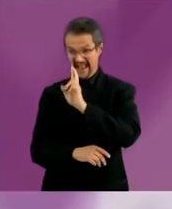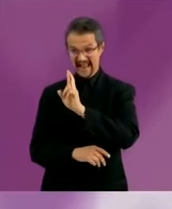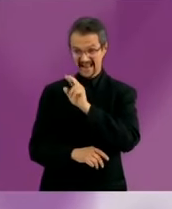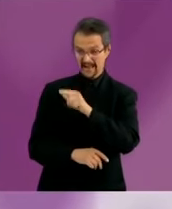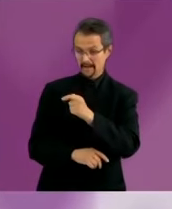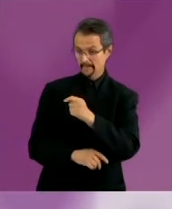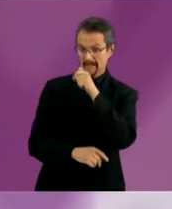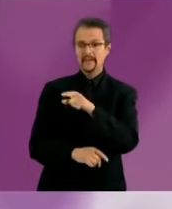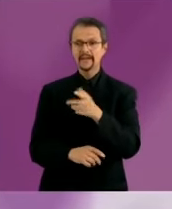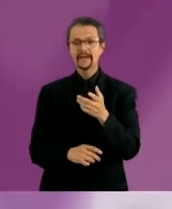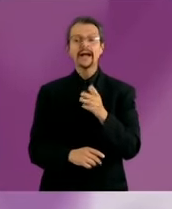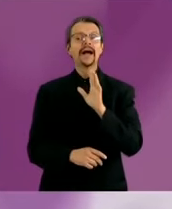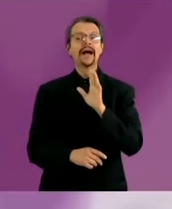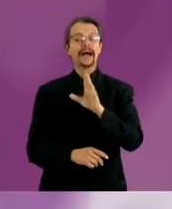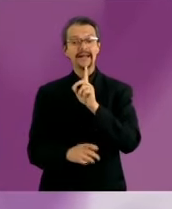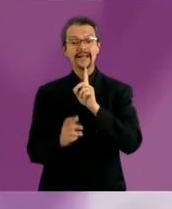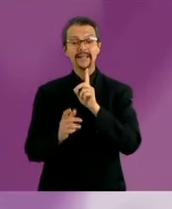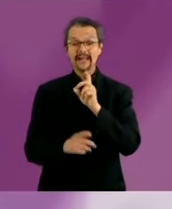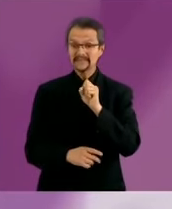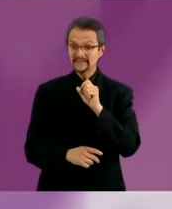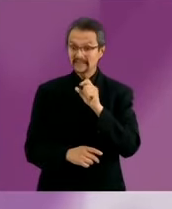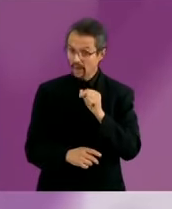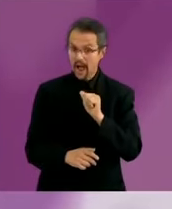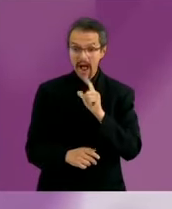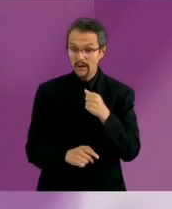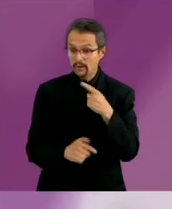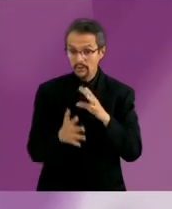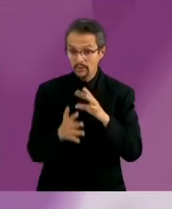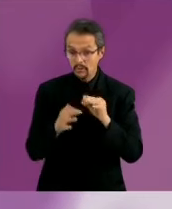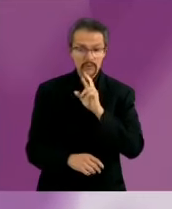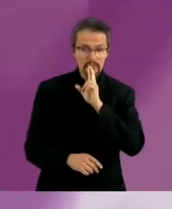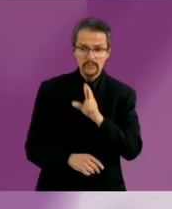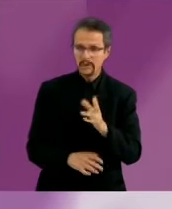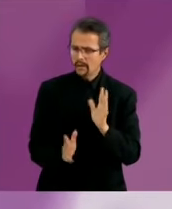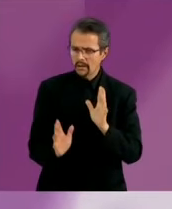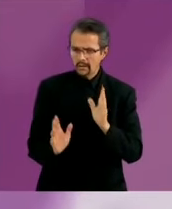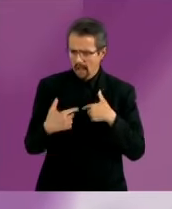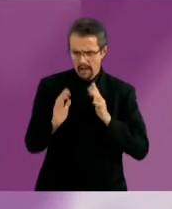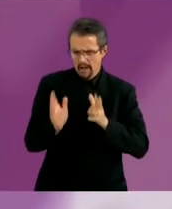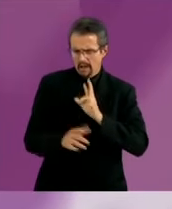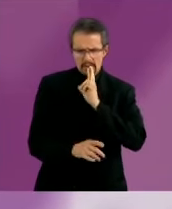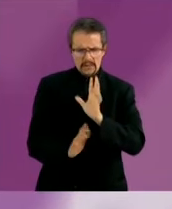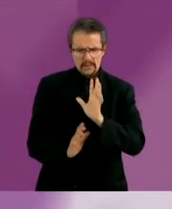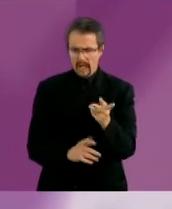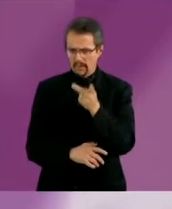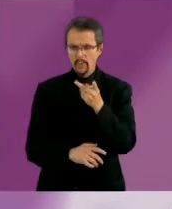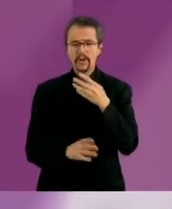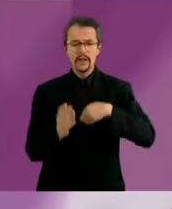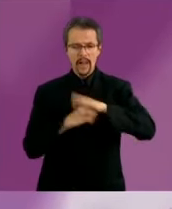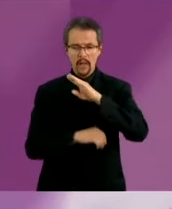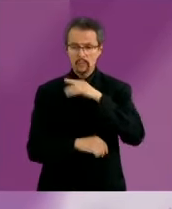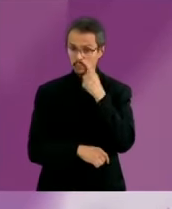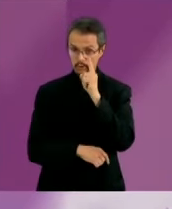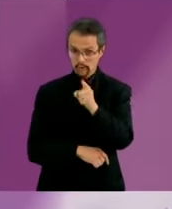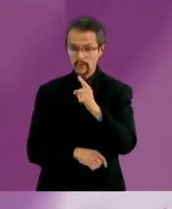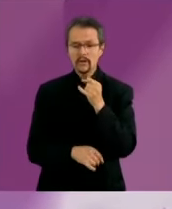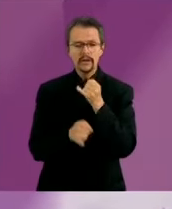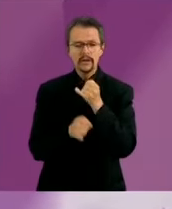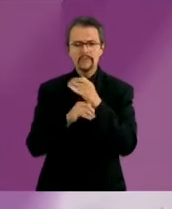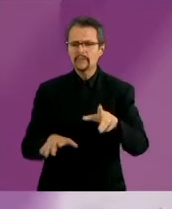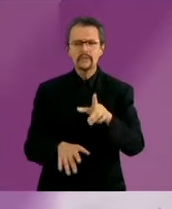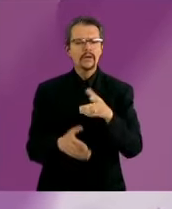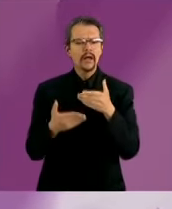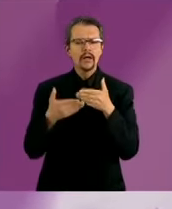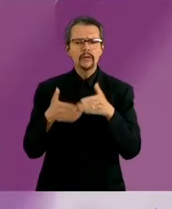30 segundos. ¿Quiere agregar algo más sobre este tema o prefiere no? Yo ya contesté y ahora le pregunto a Claudia. Hay información de los Panama Papers donde